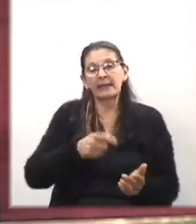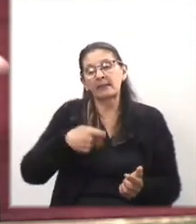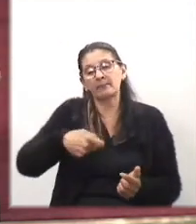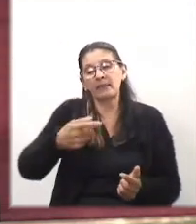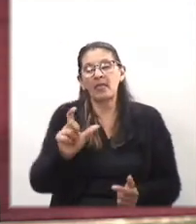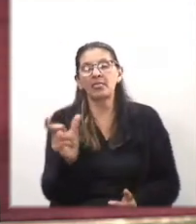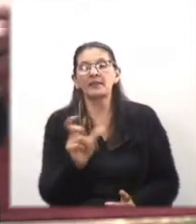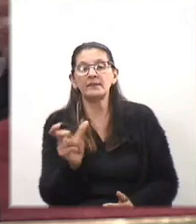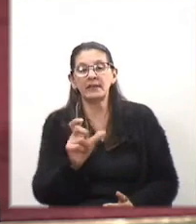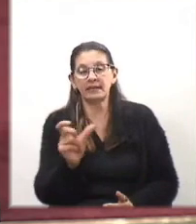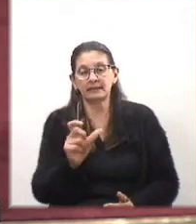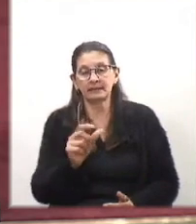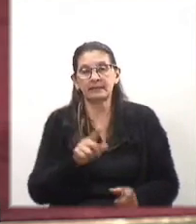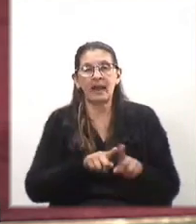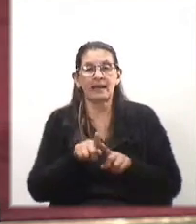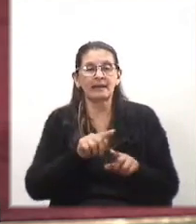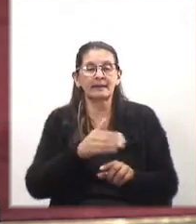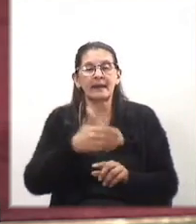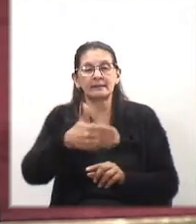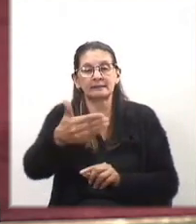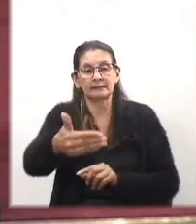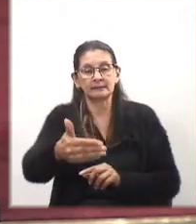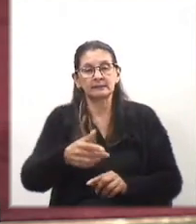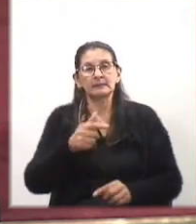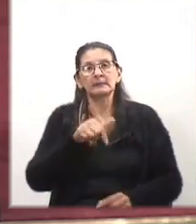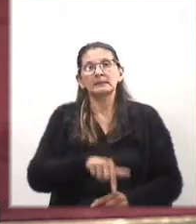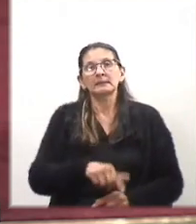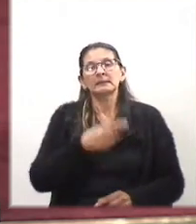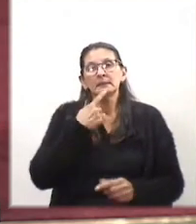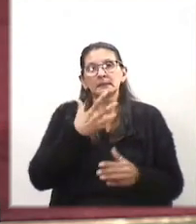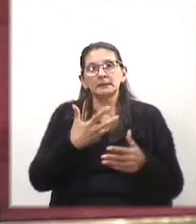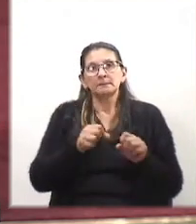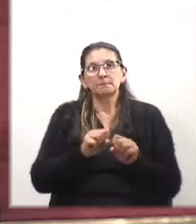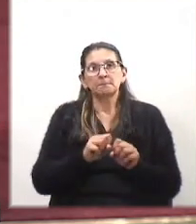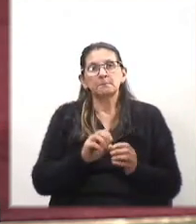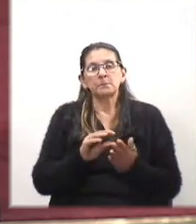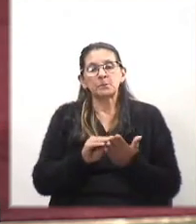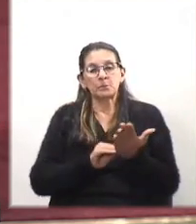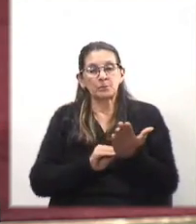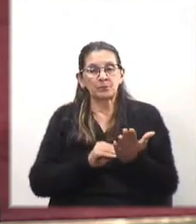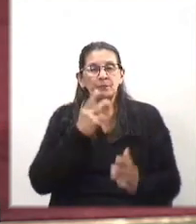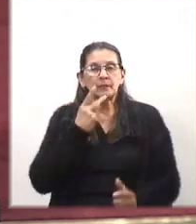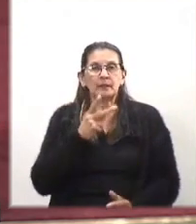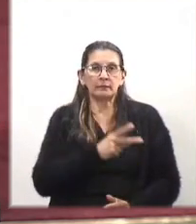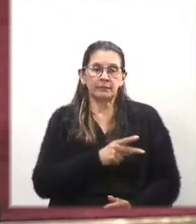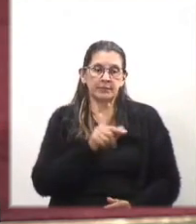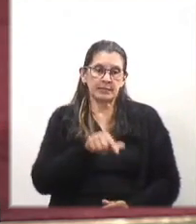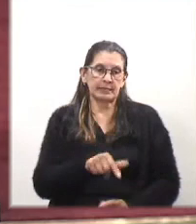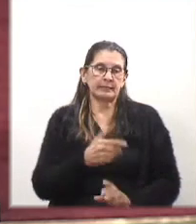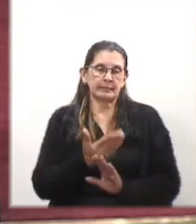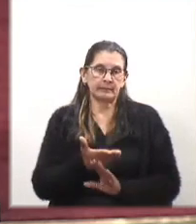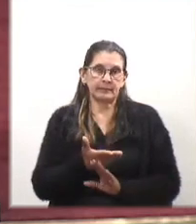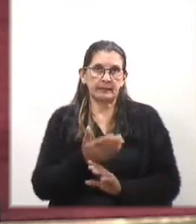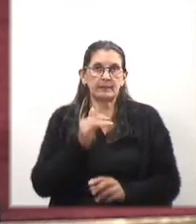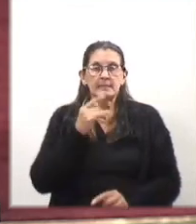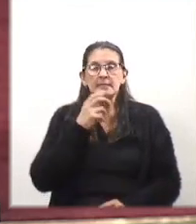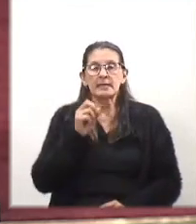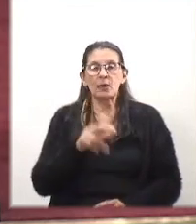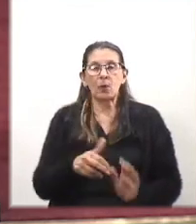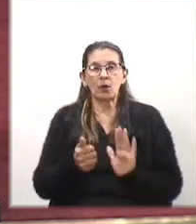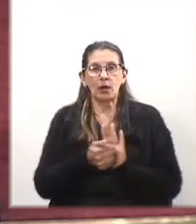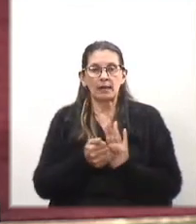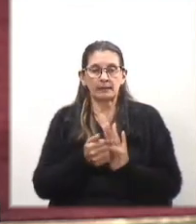a las categorías comprendidas en la recomposición a la fecha que éste se solicite, según el